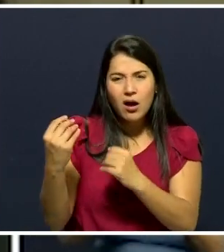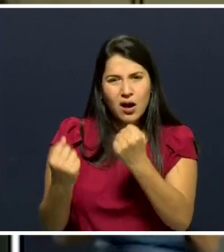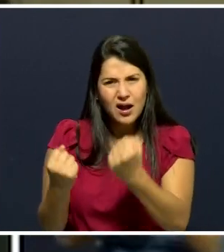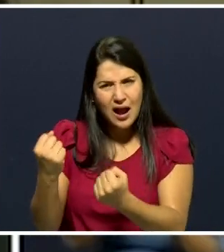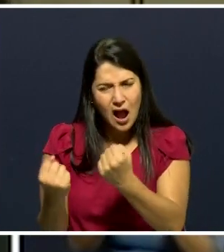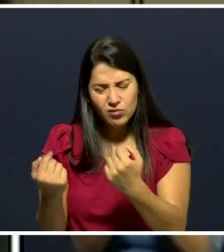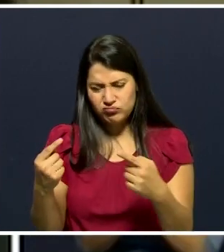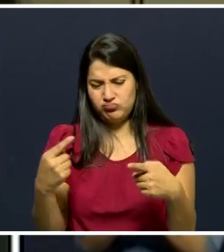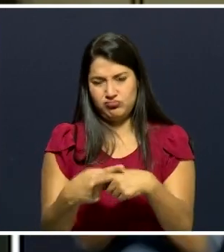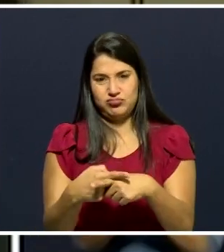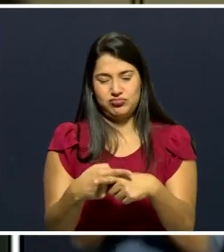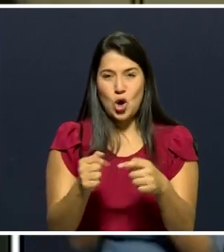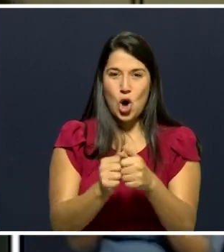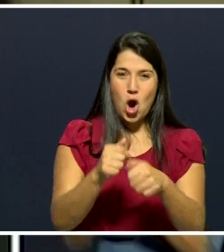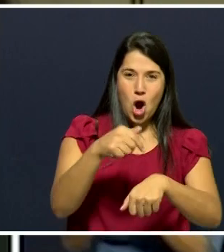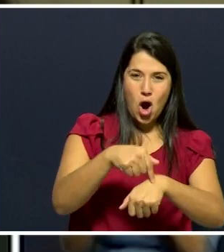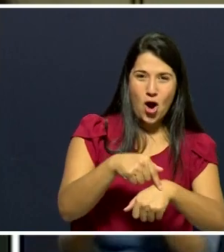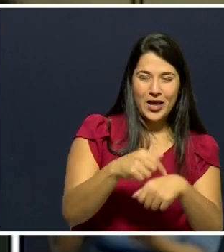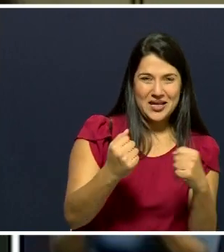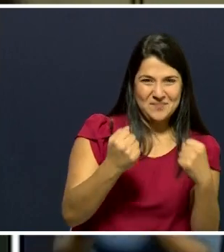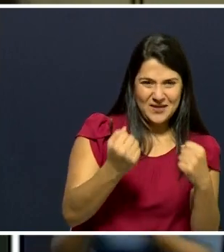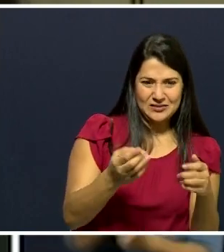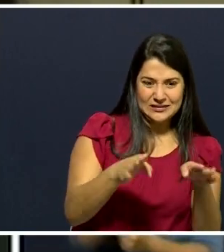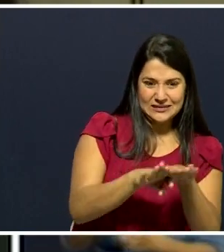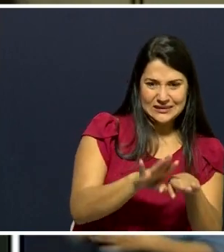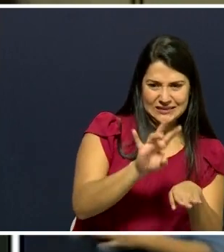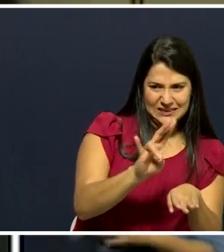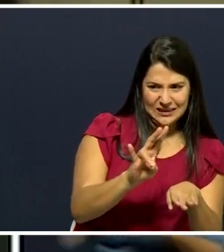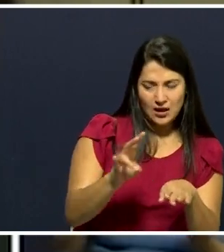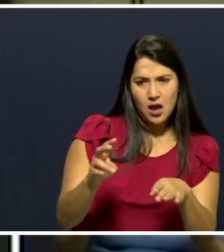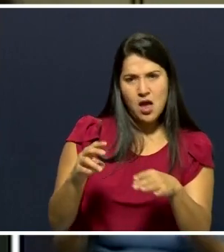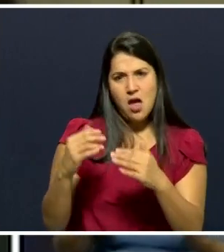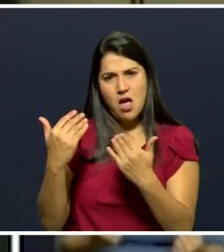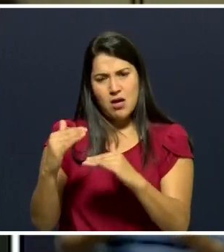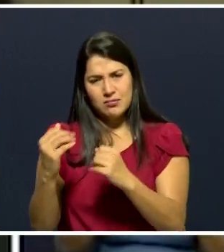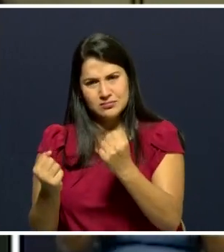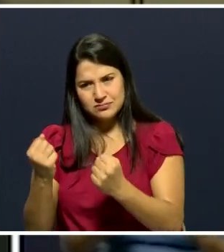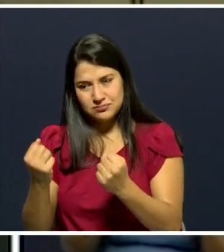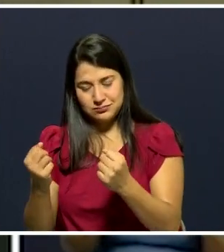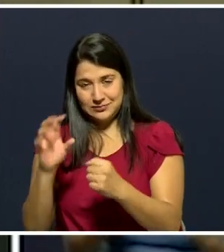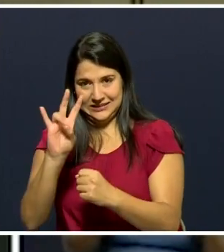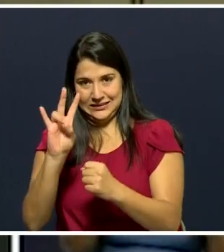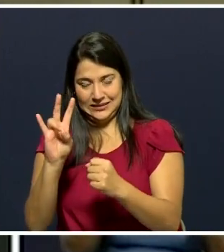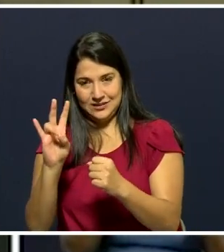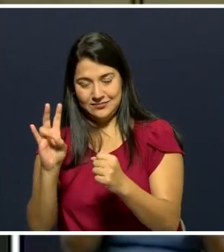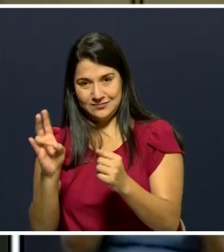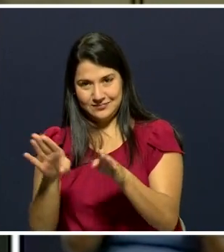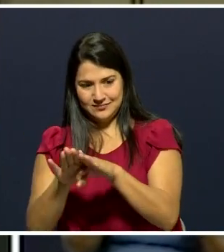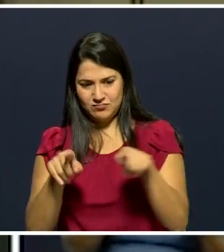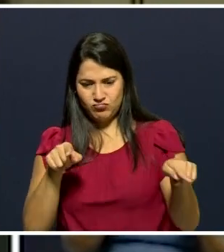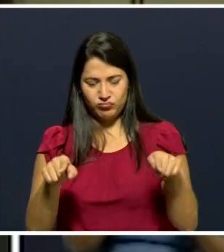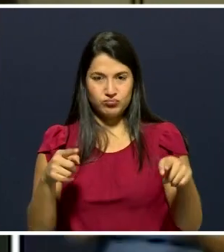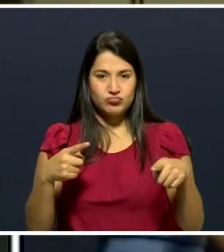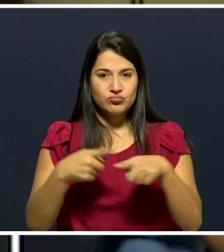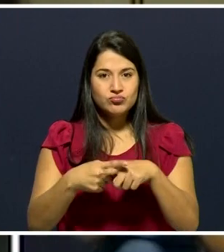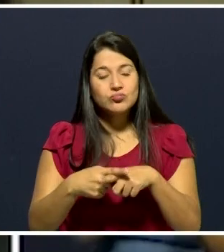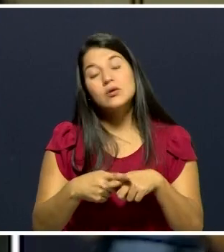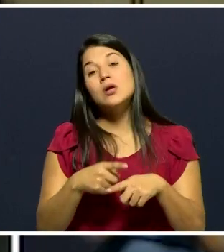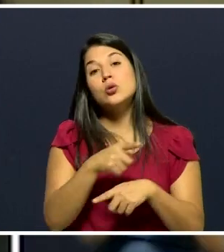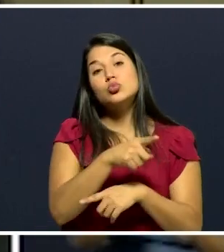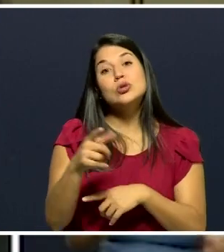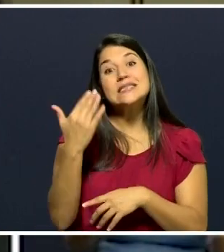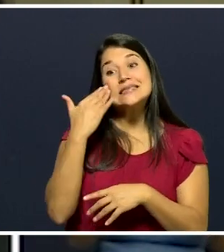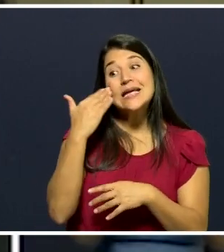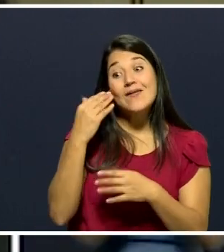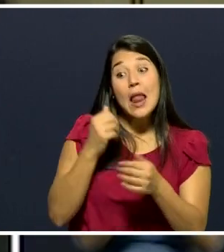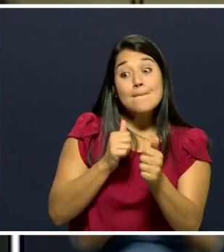que definitivamente para nadie es un secreto que los gimnasios operamos en una mayor capacidad o la mayor afluencia